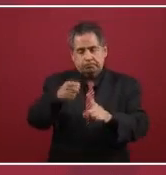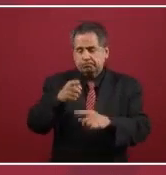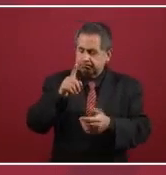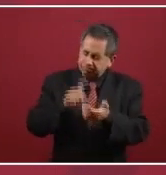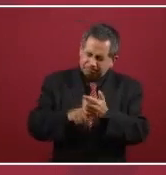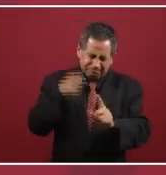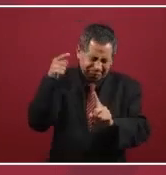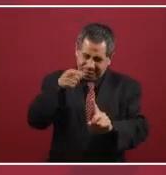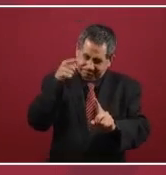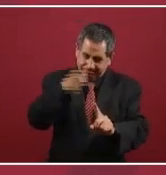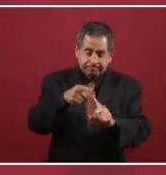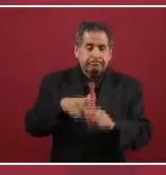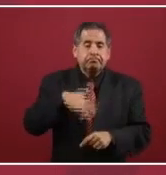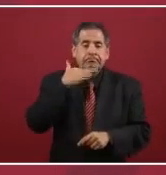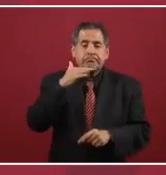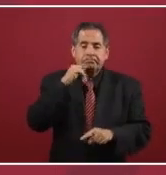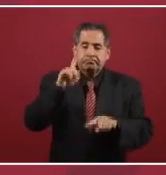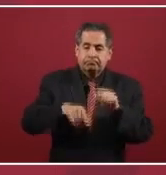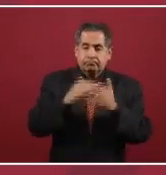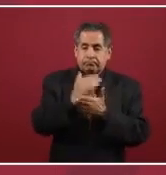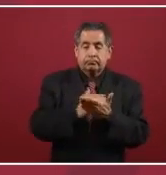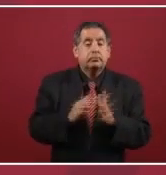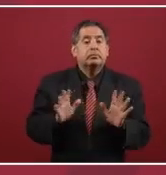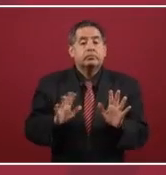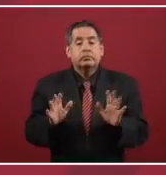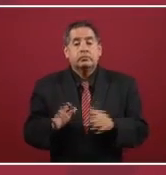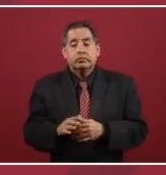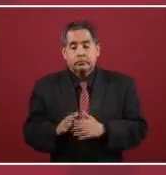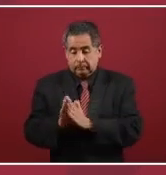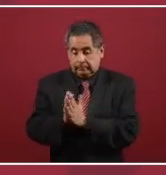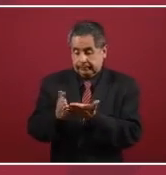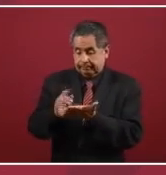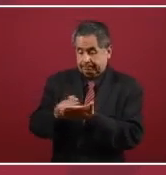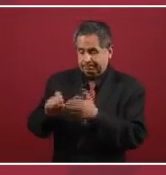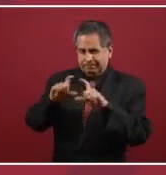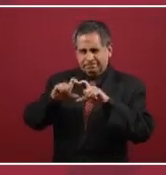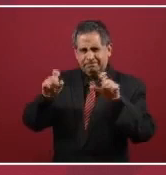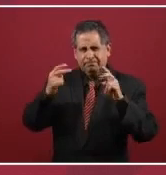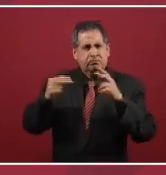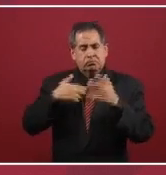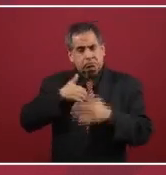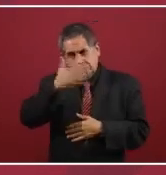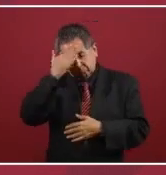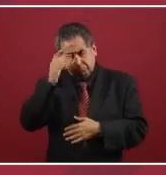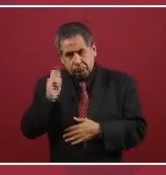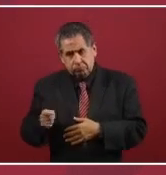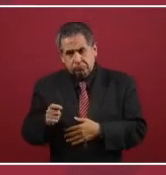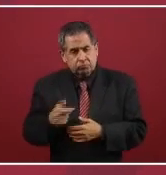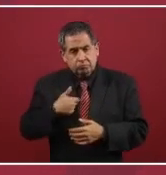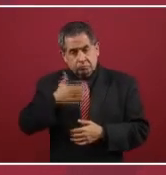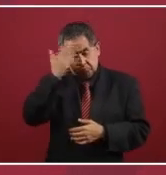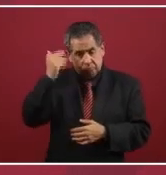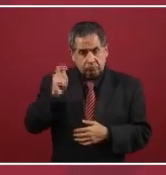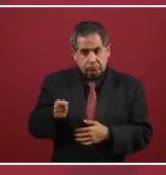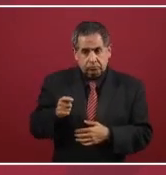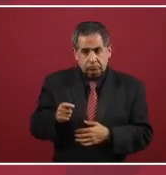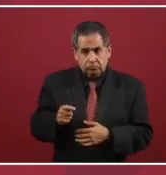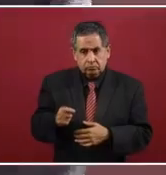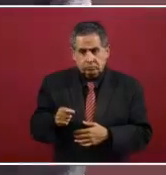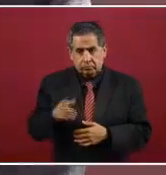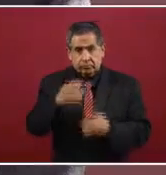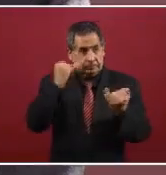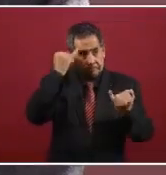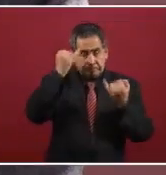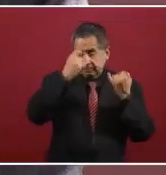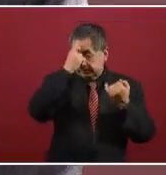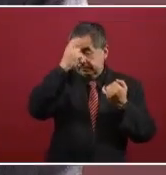corrupción, que por cierto ya no le voy a llamar así al libro, no sabía yo, ya ven que las ideas